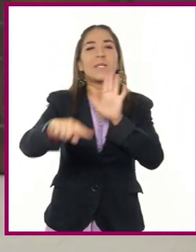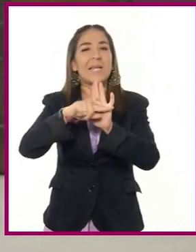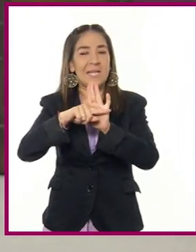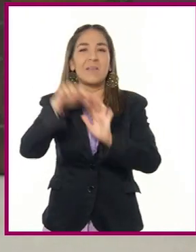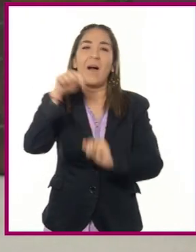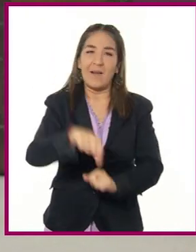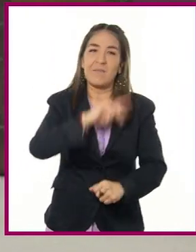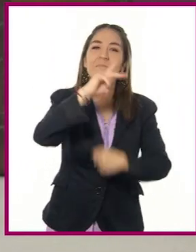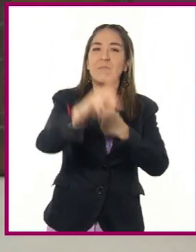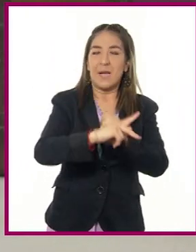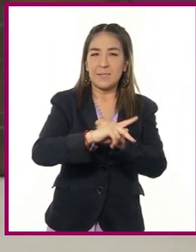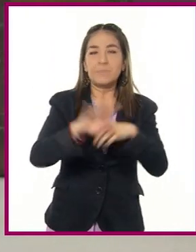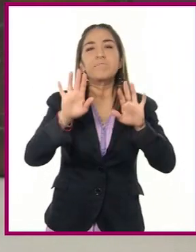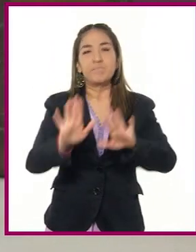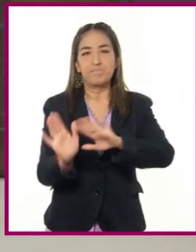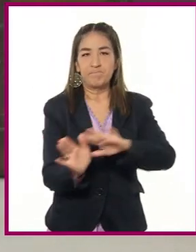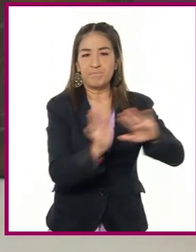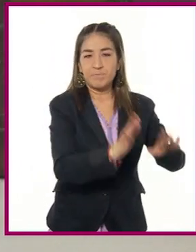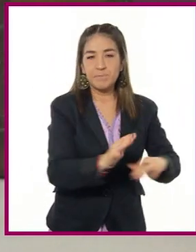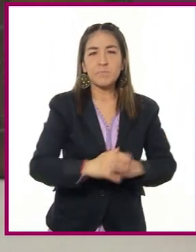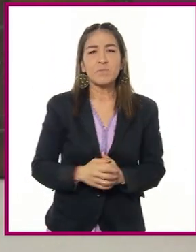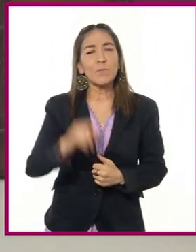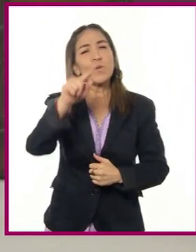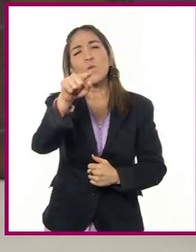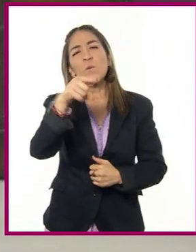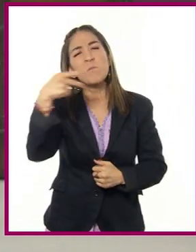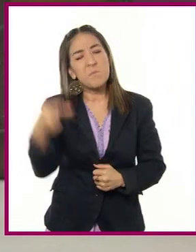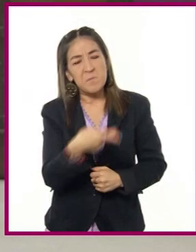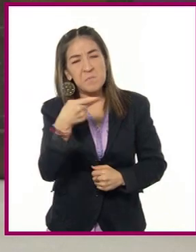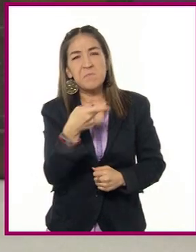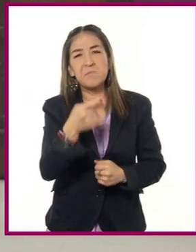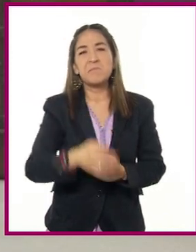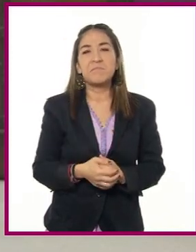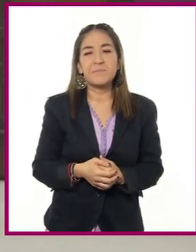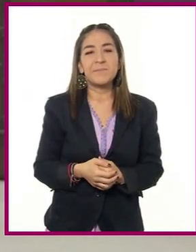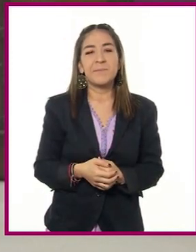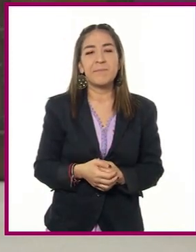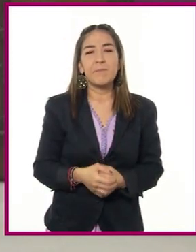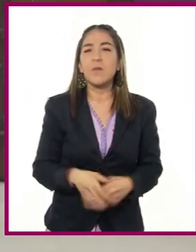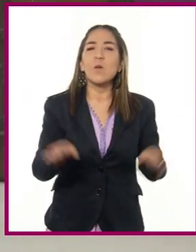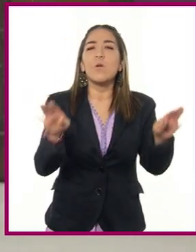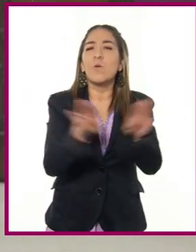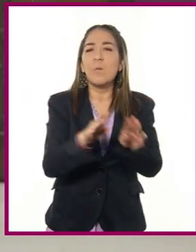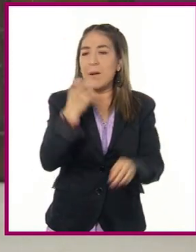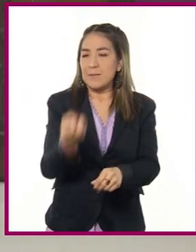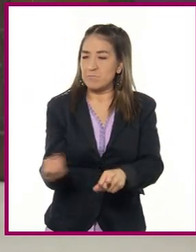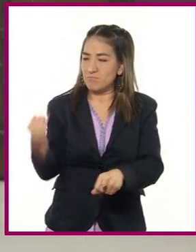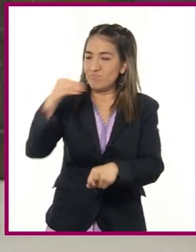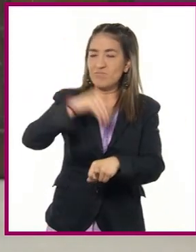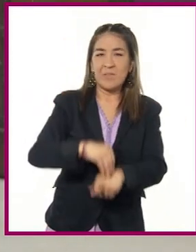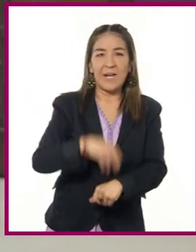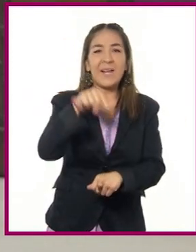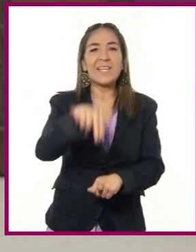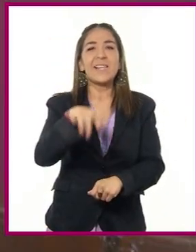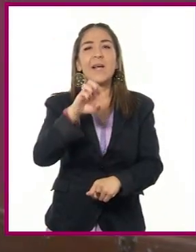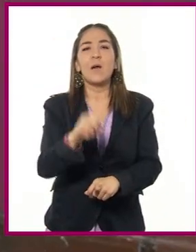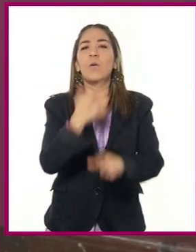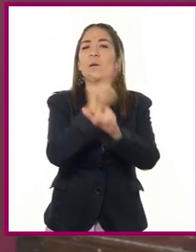país. Ahora bien, se estarán preguntando, ¿en qué momento se impuso el neoliberalismo en el